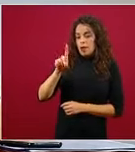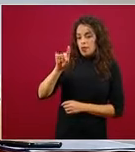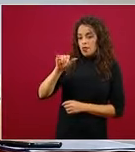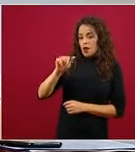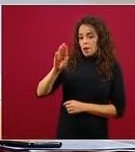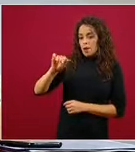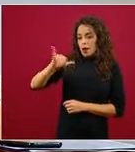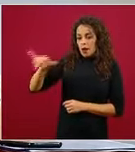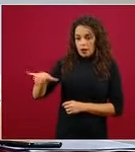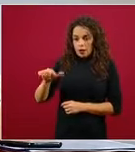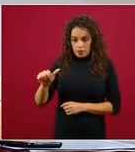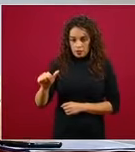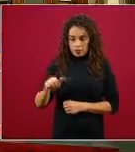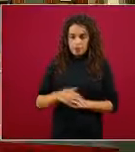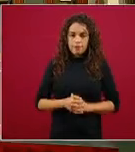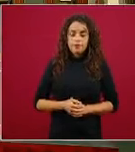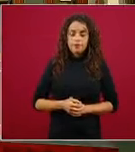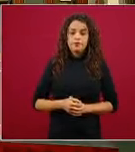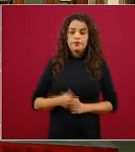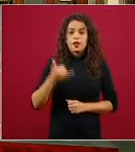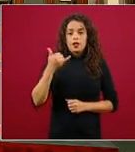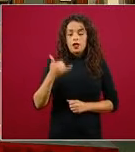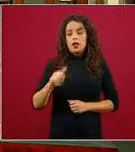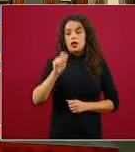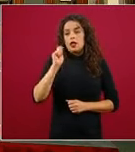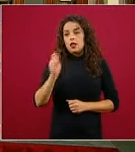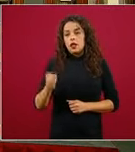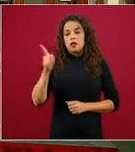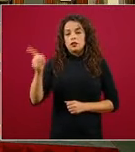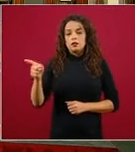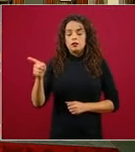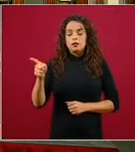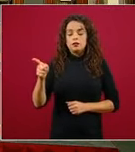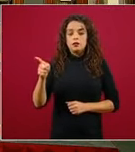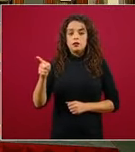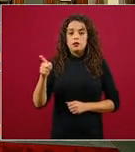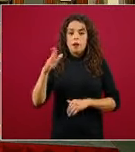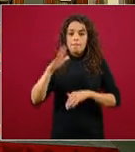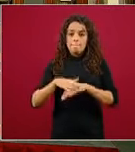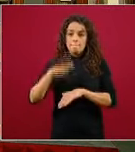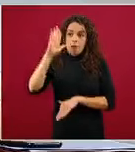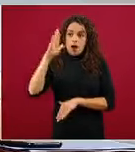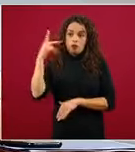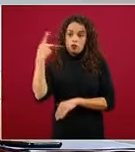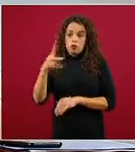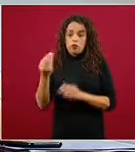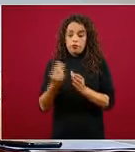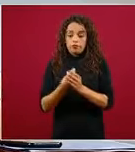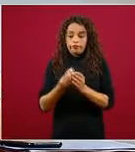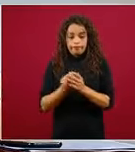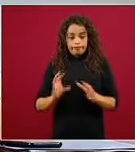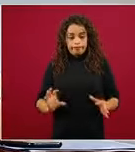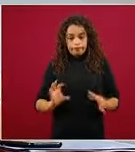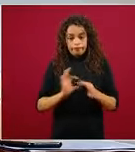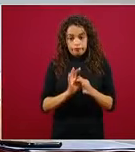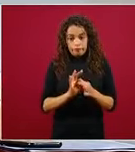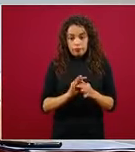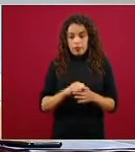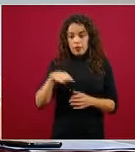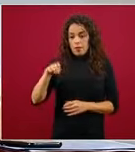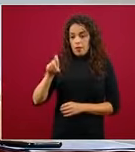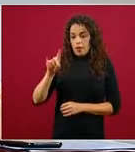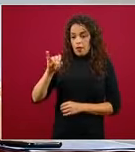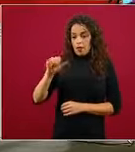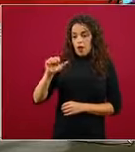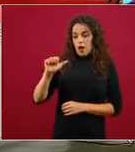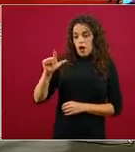los 30 que tienen mayor capacidad, y de una capacidad, de acuerdo a esta clasificación de media alta, estaría